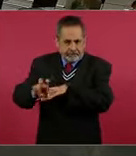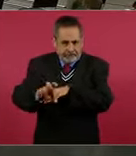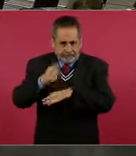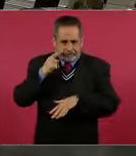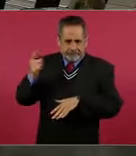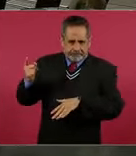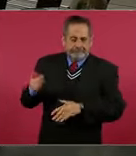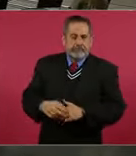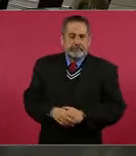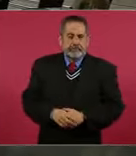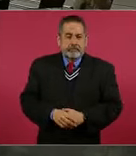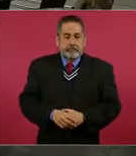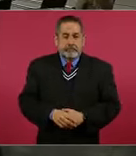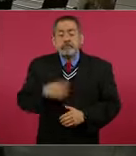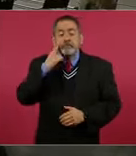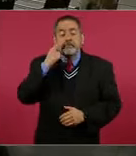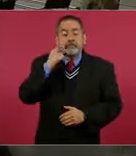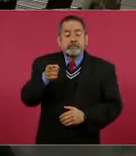Mire, ese tren,